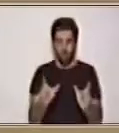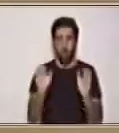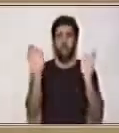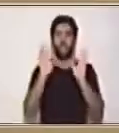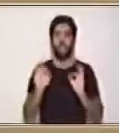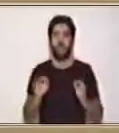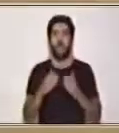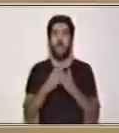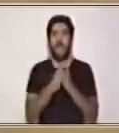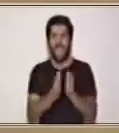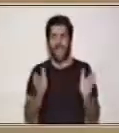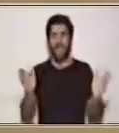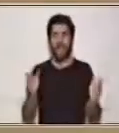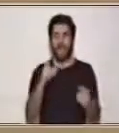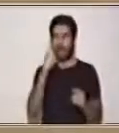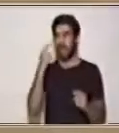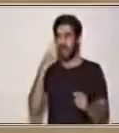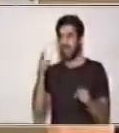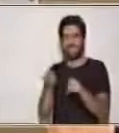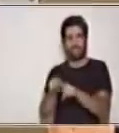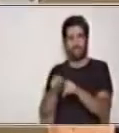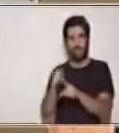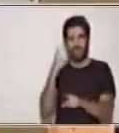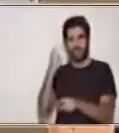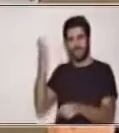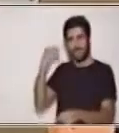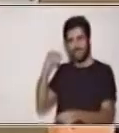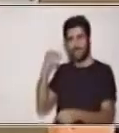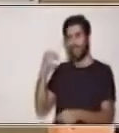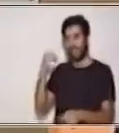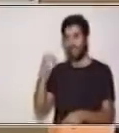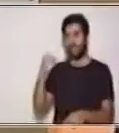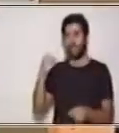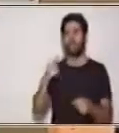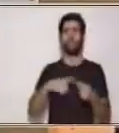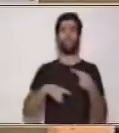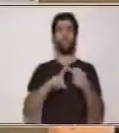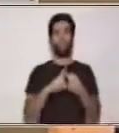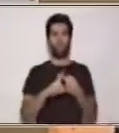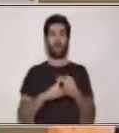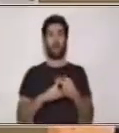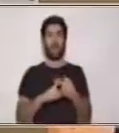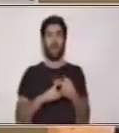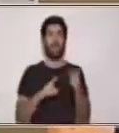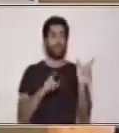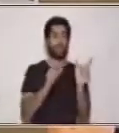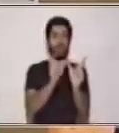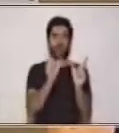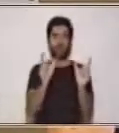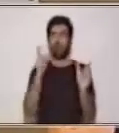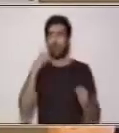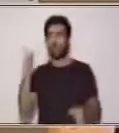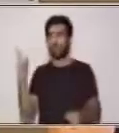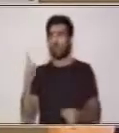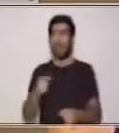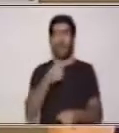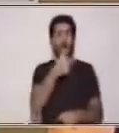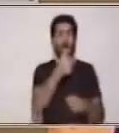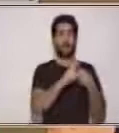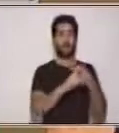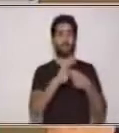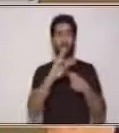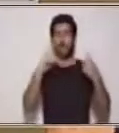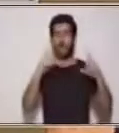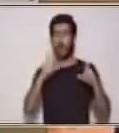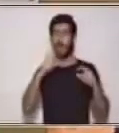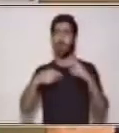general, si nos damos cuenta, es muy parecida a la anterior. Suma de las dos raíces, primera raíz al cuadrado, menos